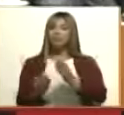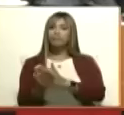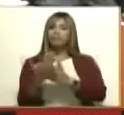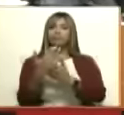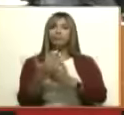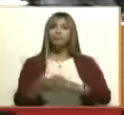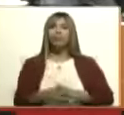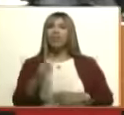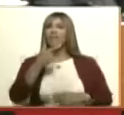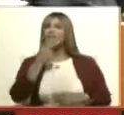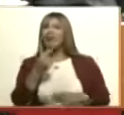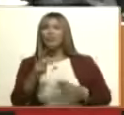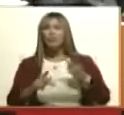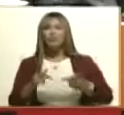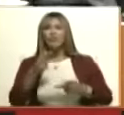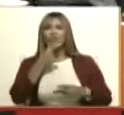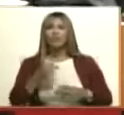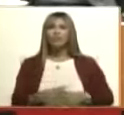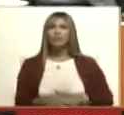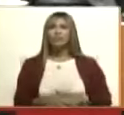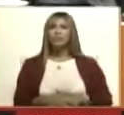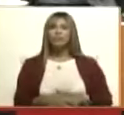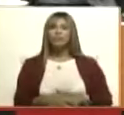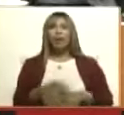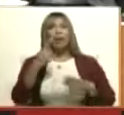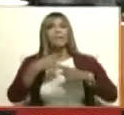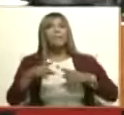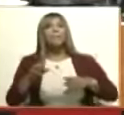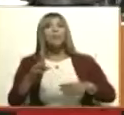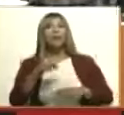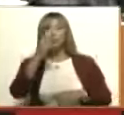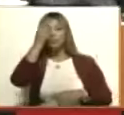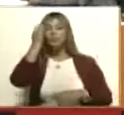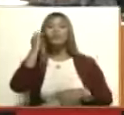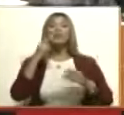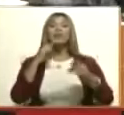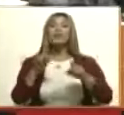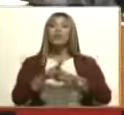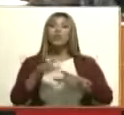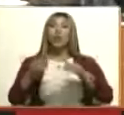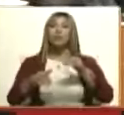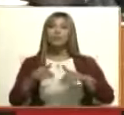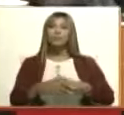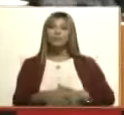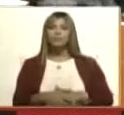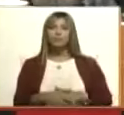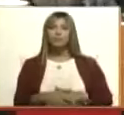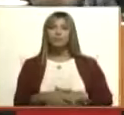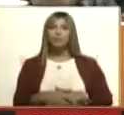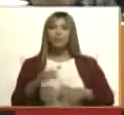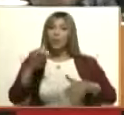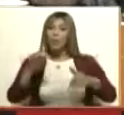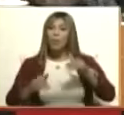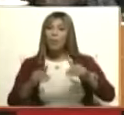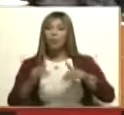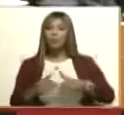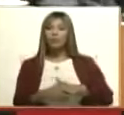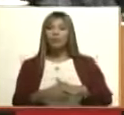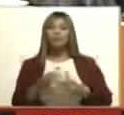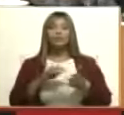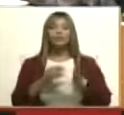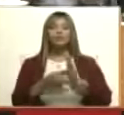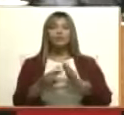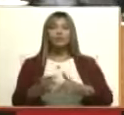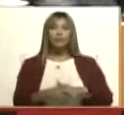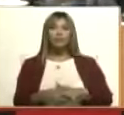¿no? Sí, es demasiado fácil. Pero no es igual el simulacro al acto de votar. El acto de votar es, tiene